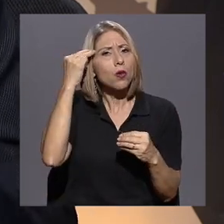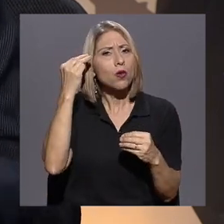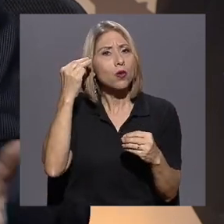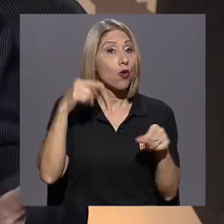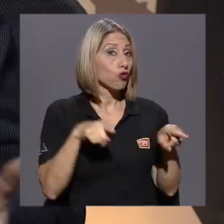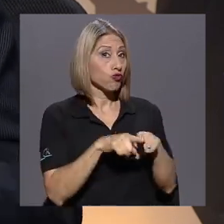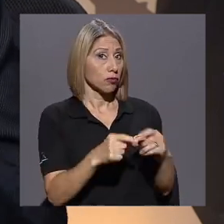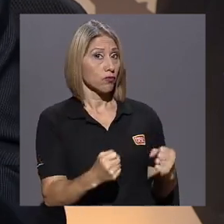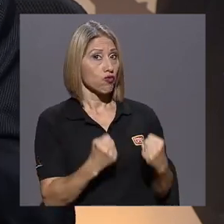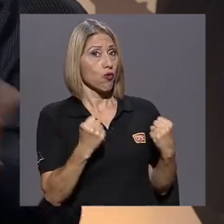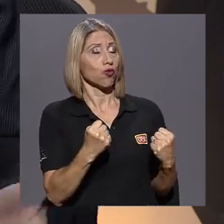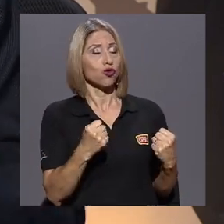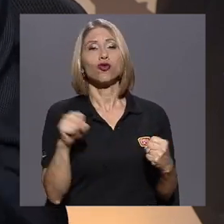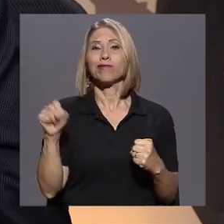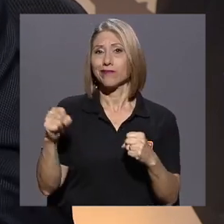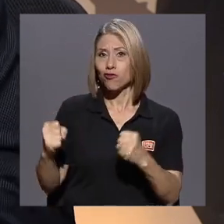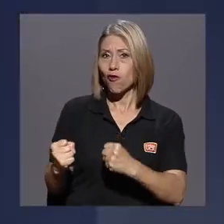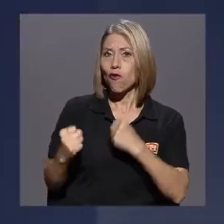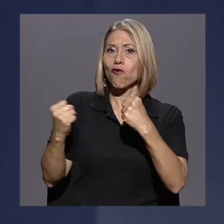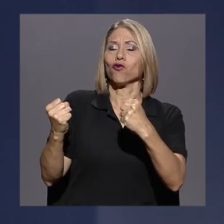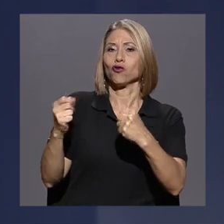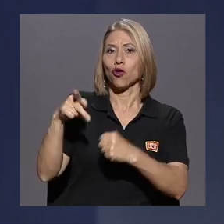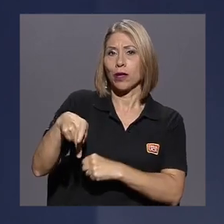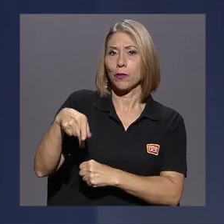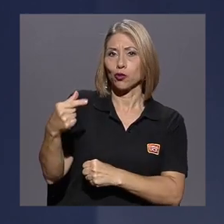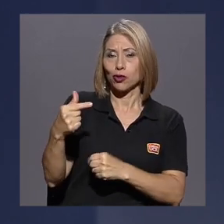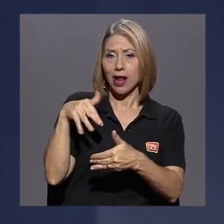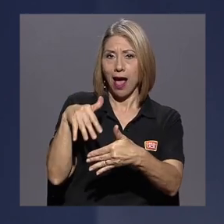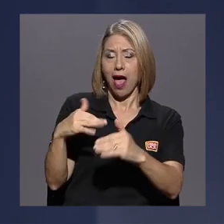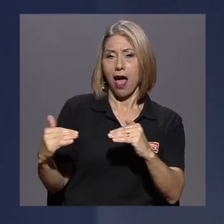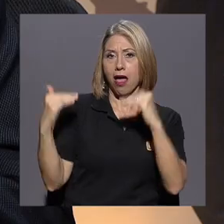robusto y robusto de posgrado.